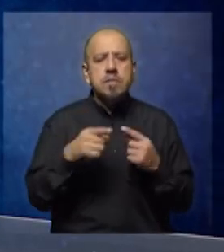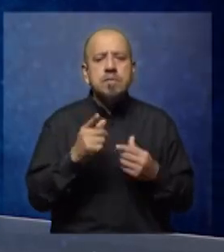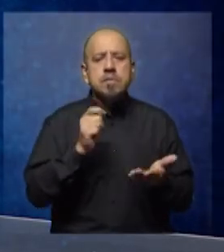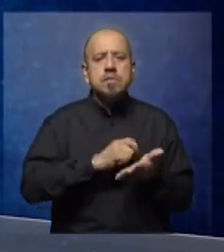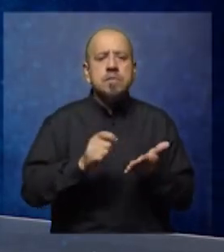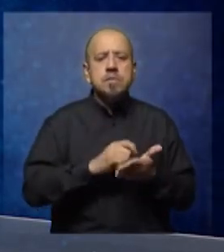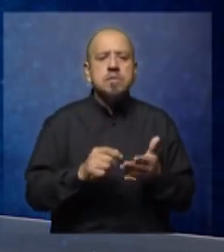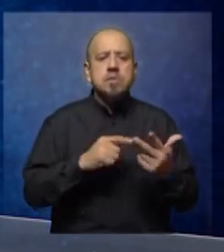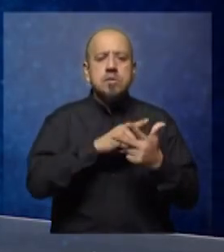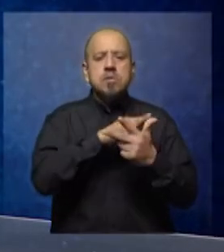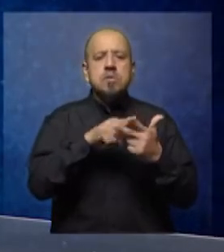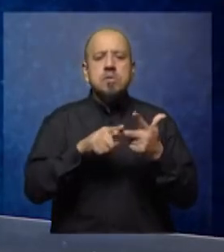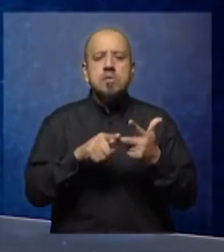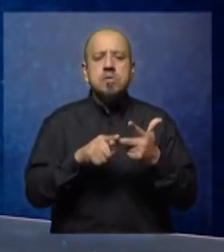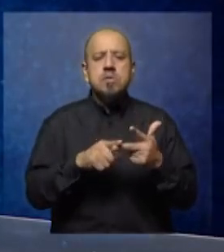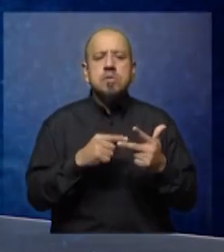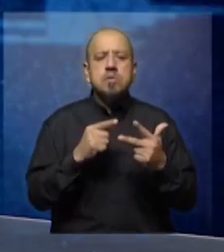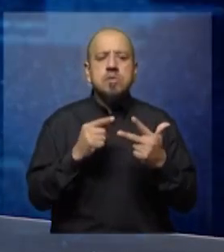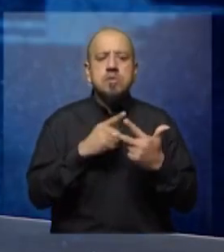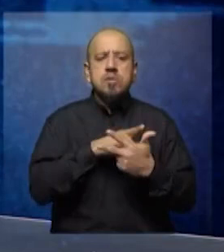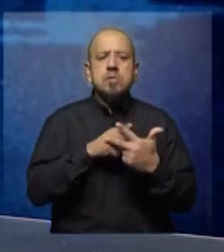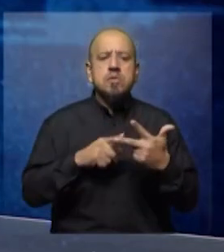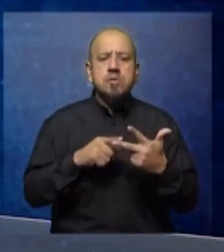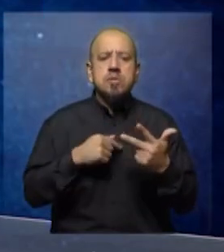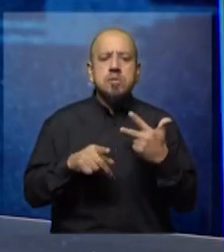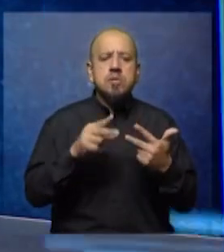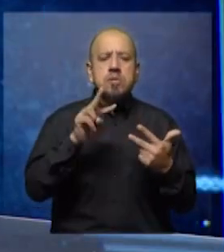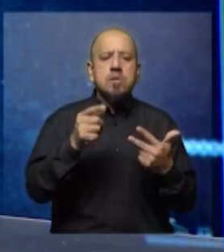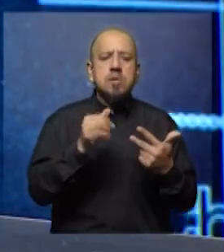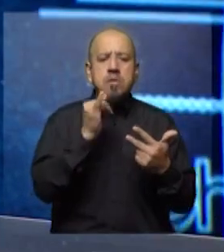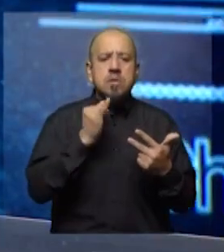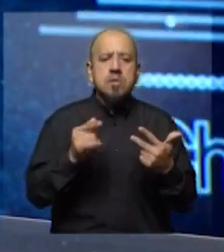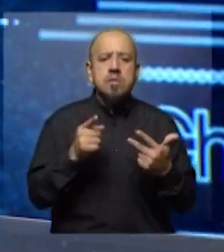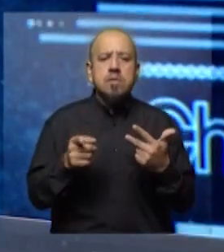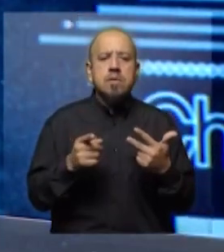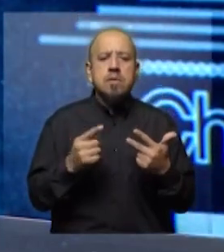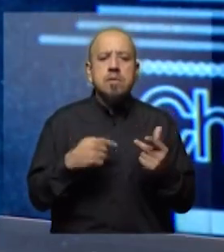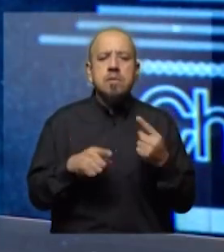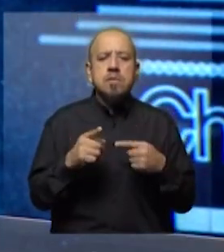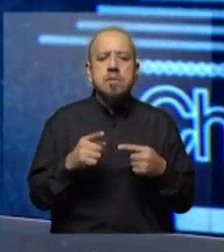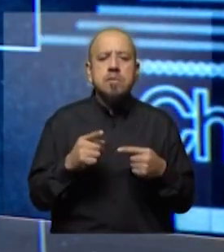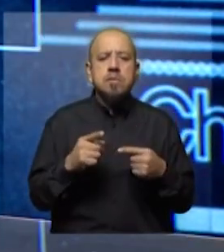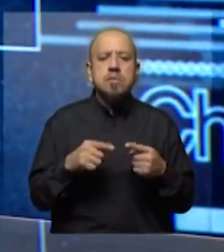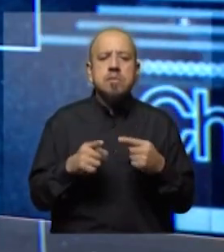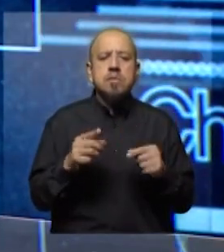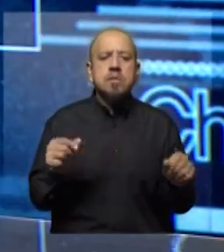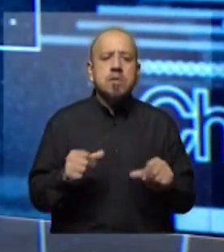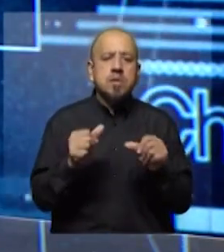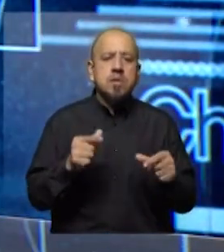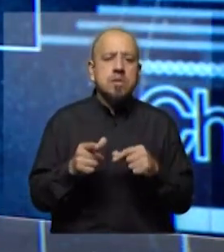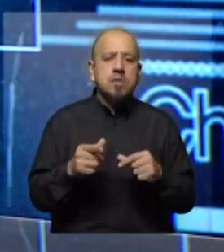vez son tres operaciones no tres operaciones baferrerianas eso de tres tipos de acciones